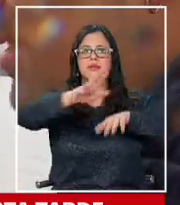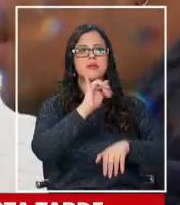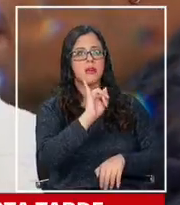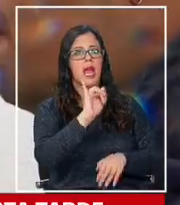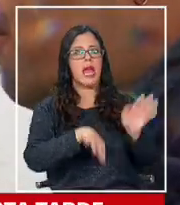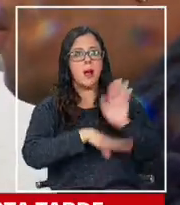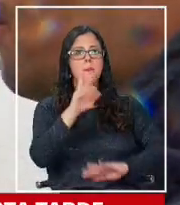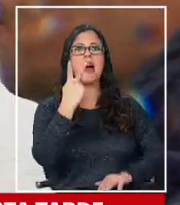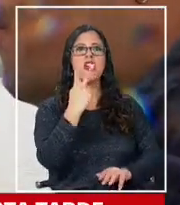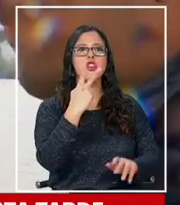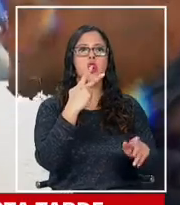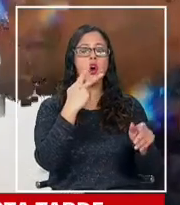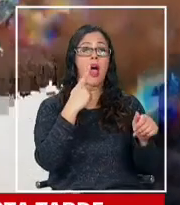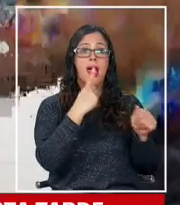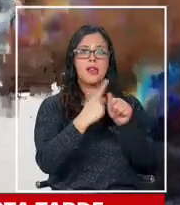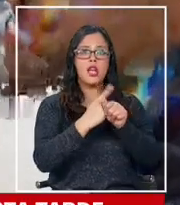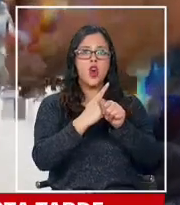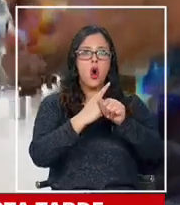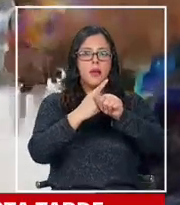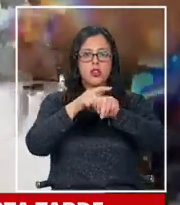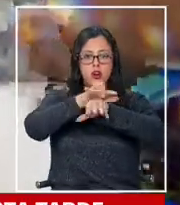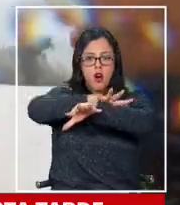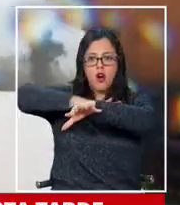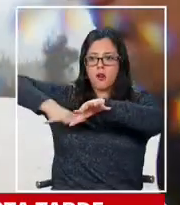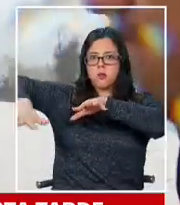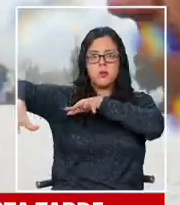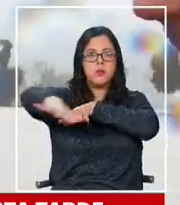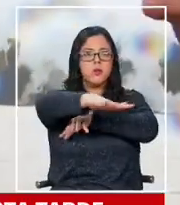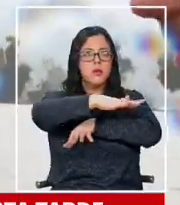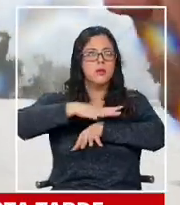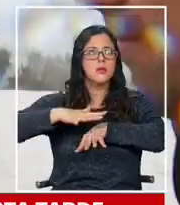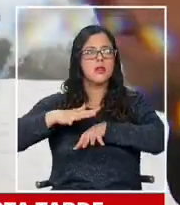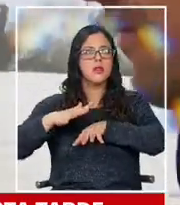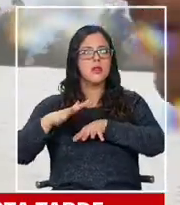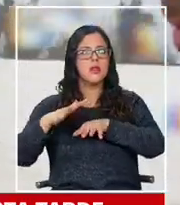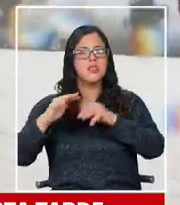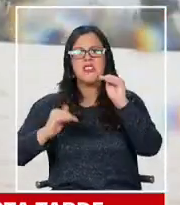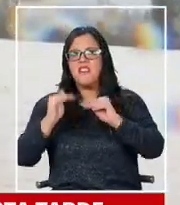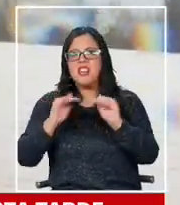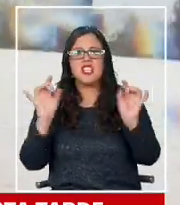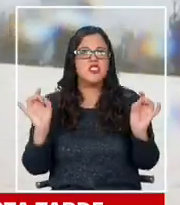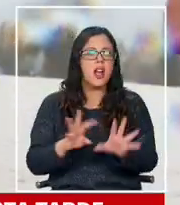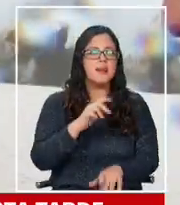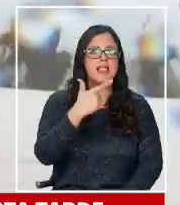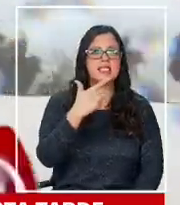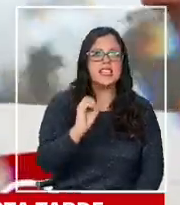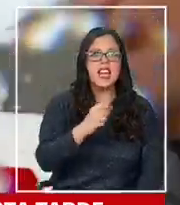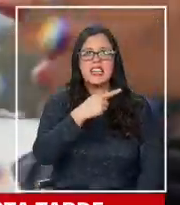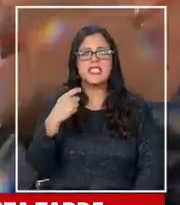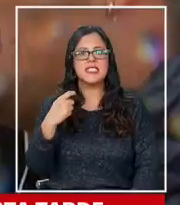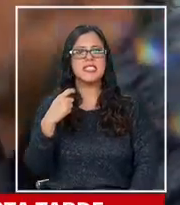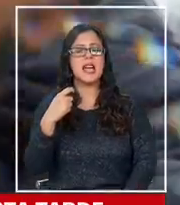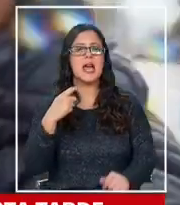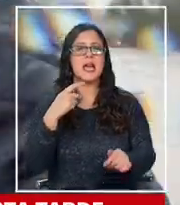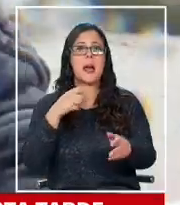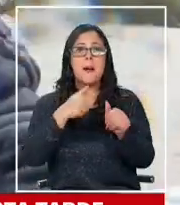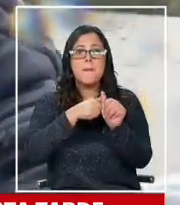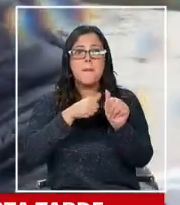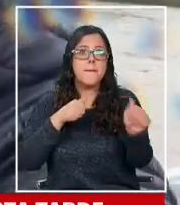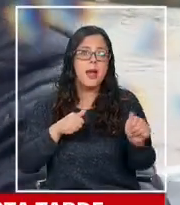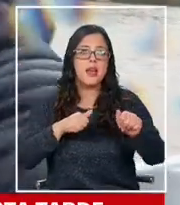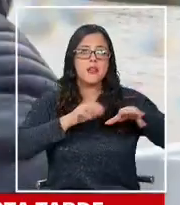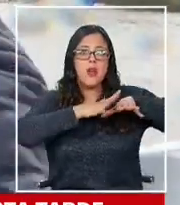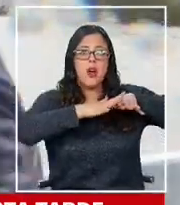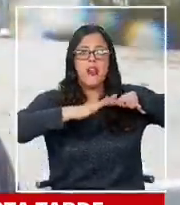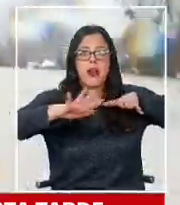2 kilómetros de ancho, digámoslo así, que normalmente son 70 metros, 100 metros a lo mucho. Gracias, Javier, es la realidad que están viviendo acá